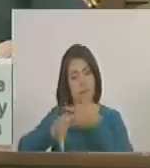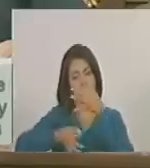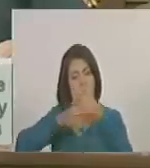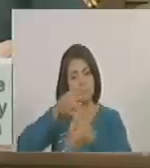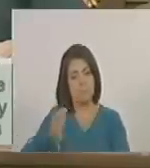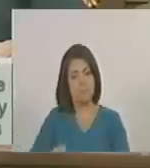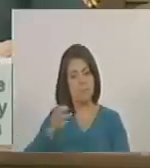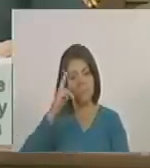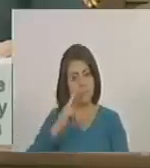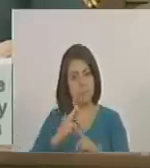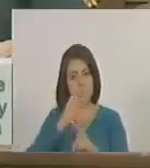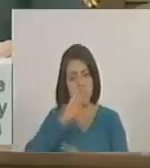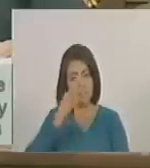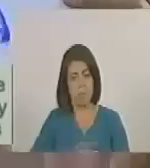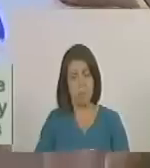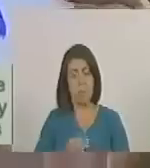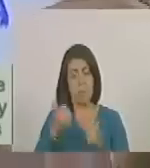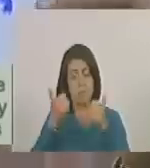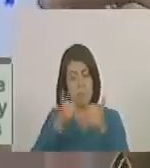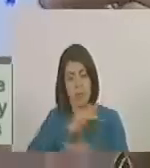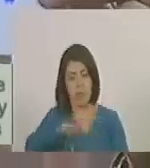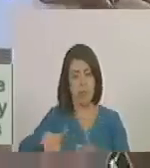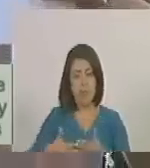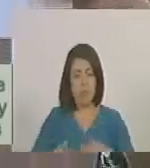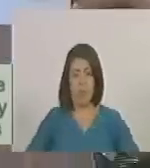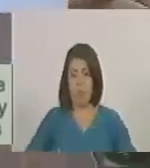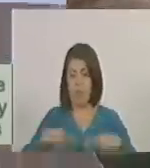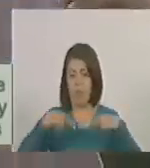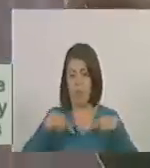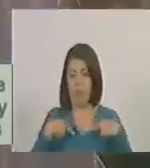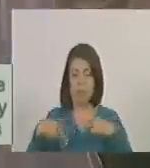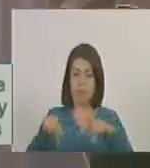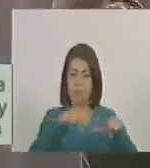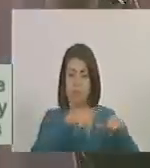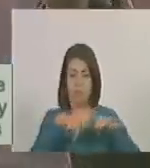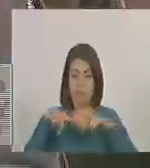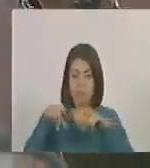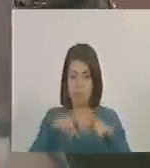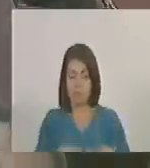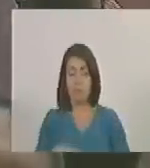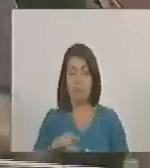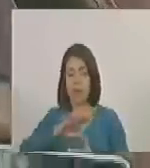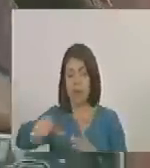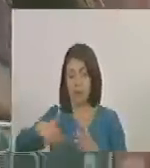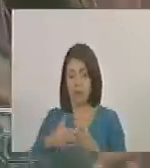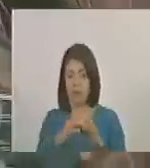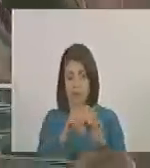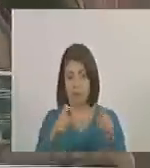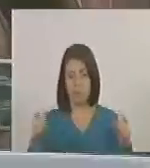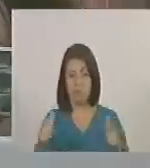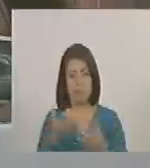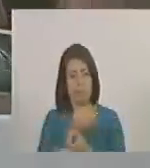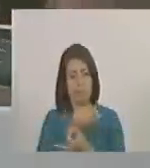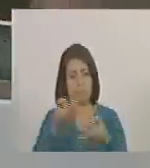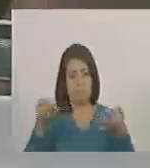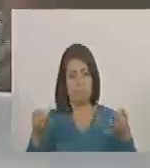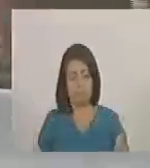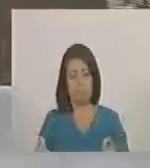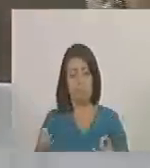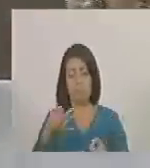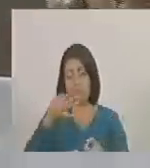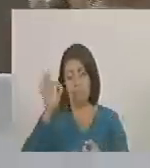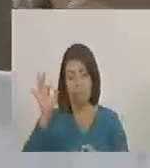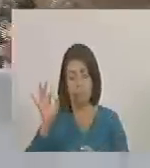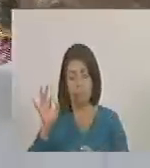cuentas, honestidad, bien común, humanismo, territorialidad, colectivismo, eficacia,